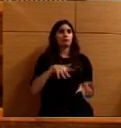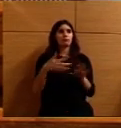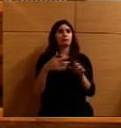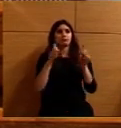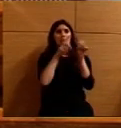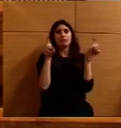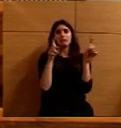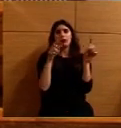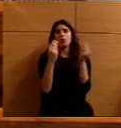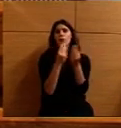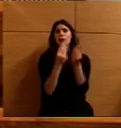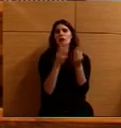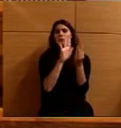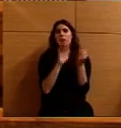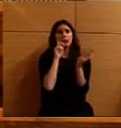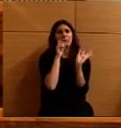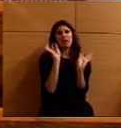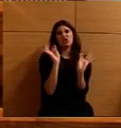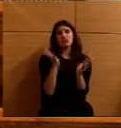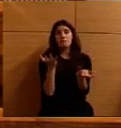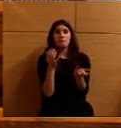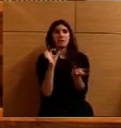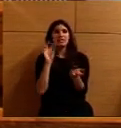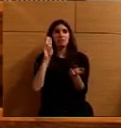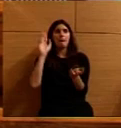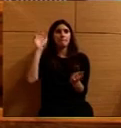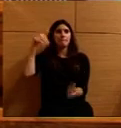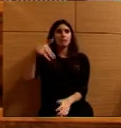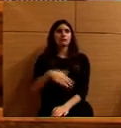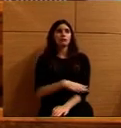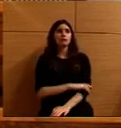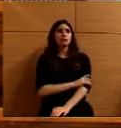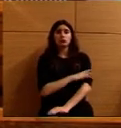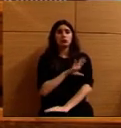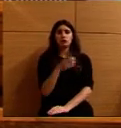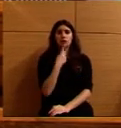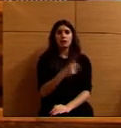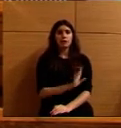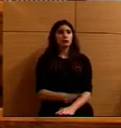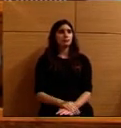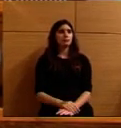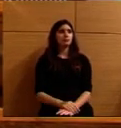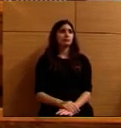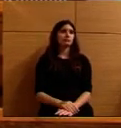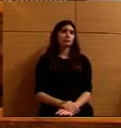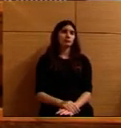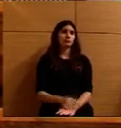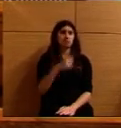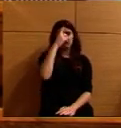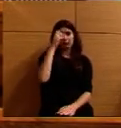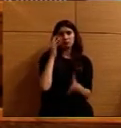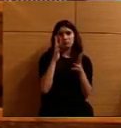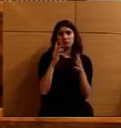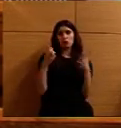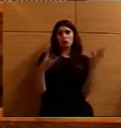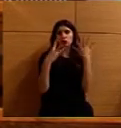que está apareciendo el número como spam. Y simplemente esas eran las sugerencias. Creo que han